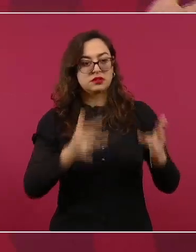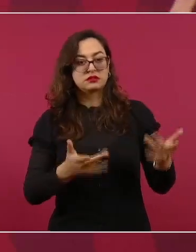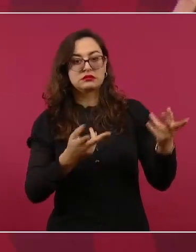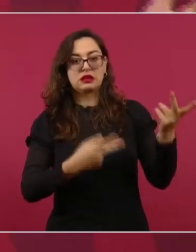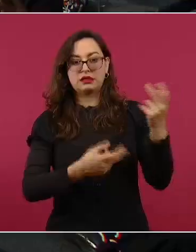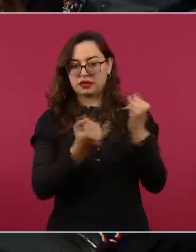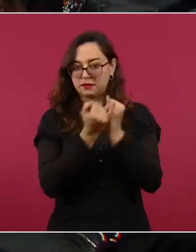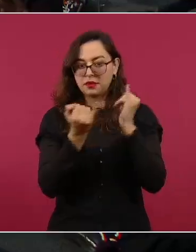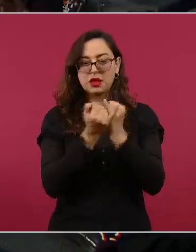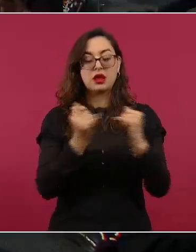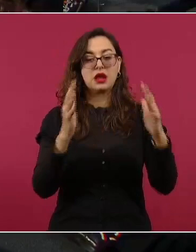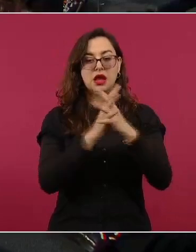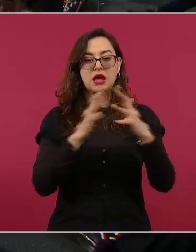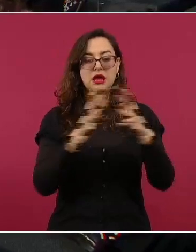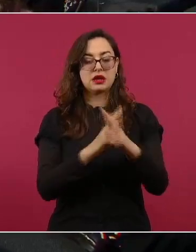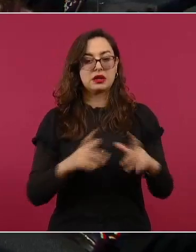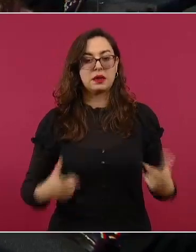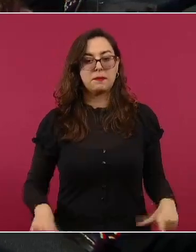de las